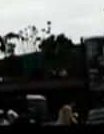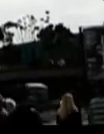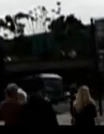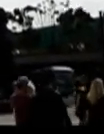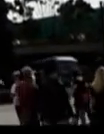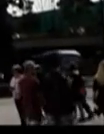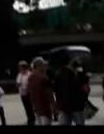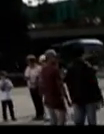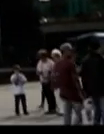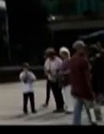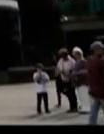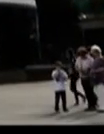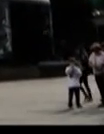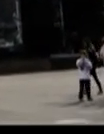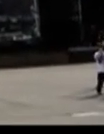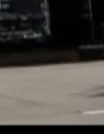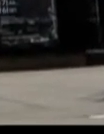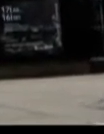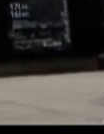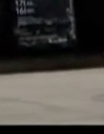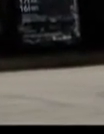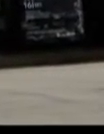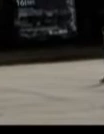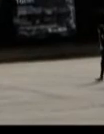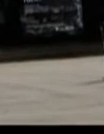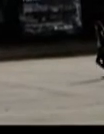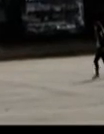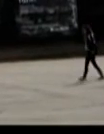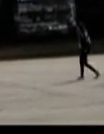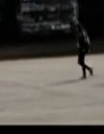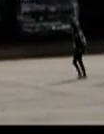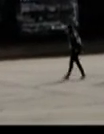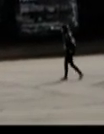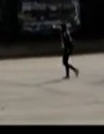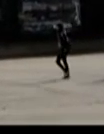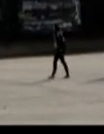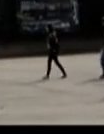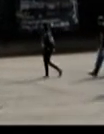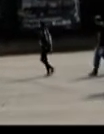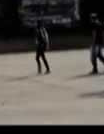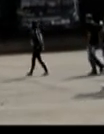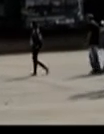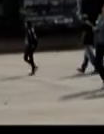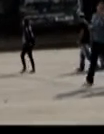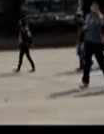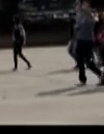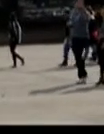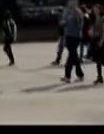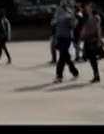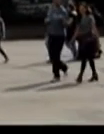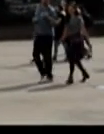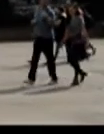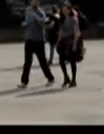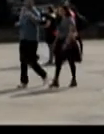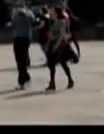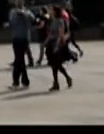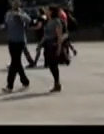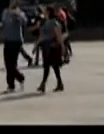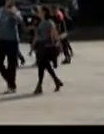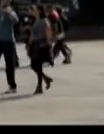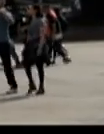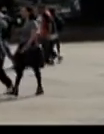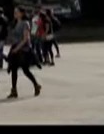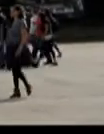galería, que bueno, está dedicada precisamente ahora a Marta Trabada, un trabajo de Marta Trabada. É uma galeria de exposição de